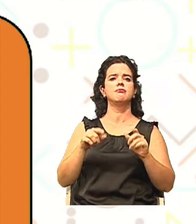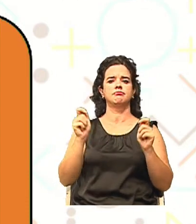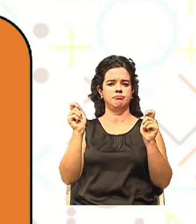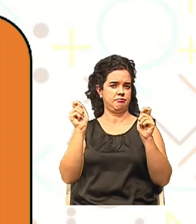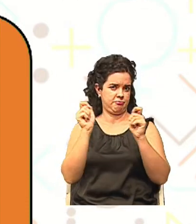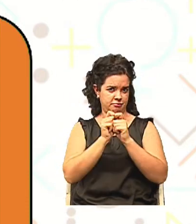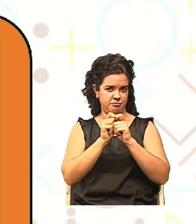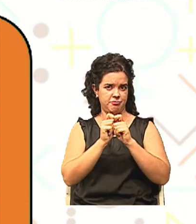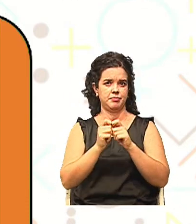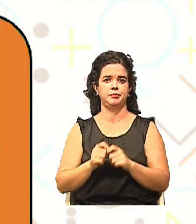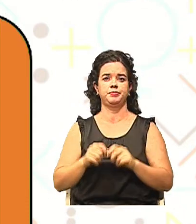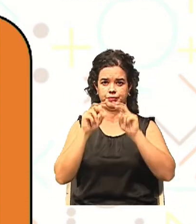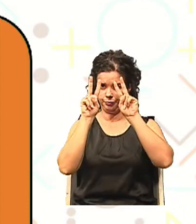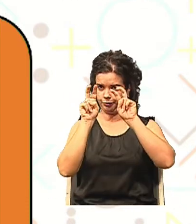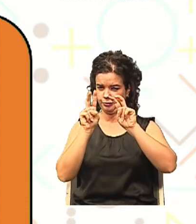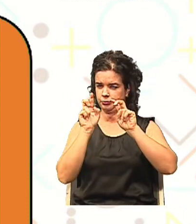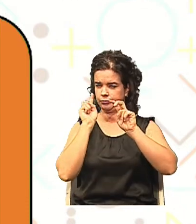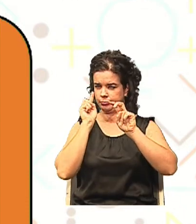ejemplo.